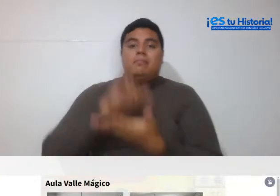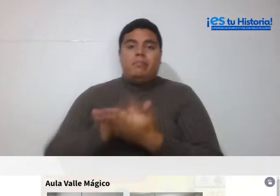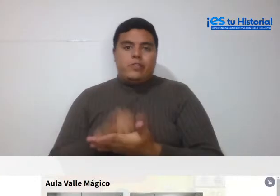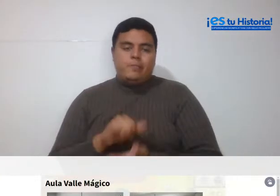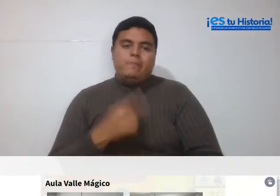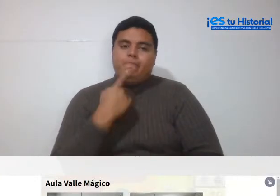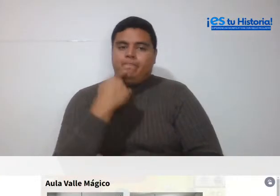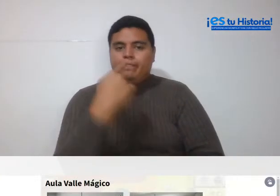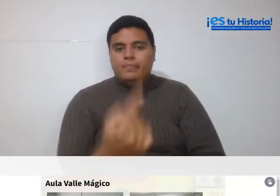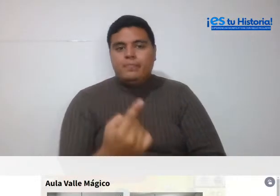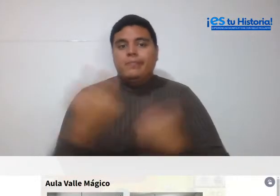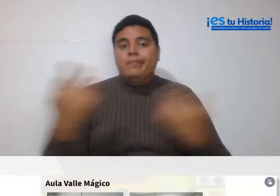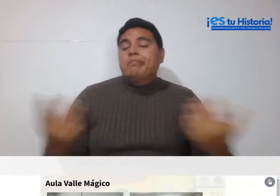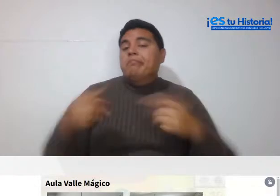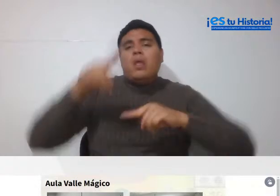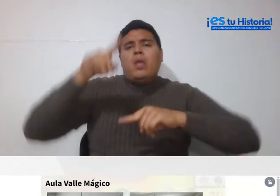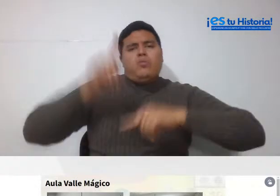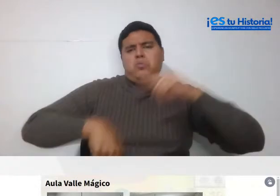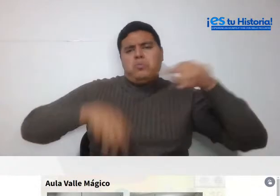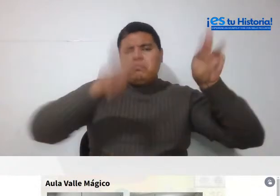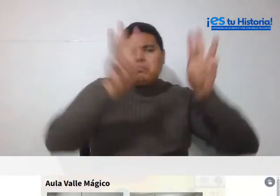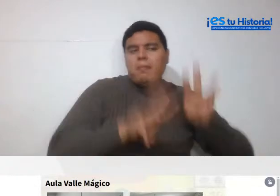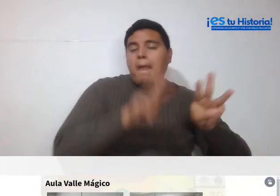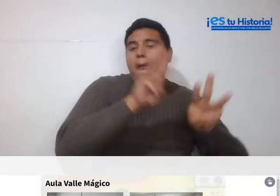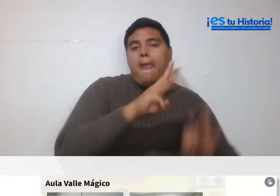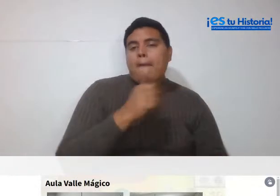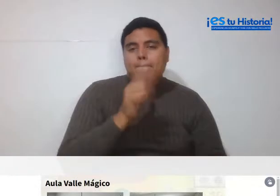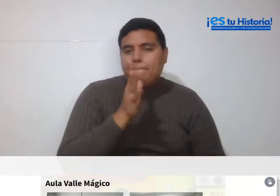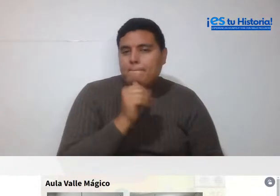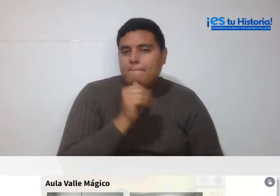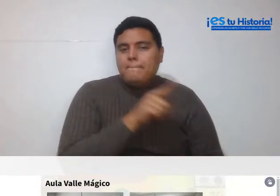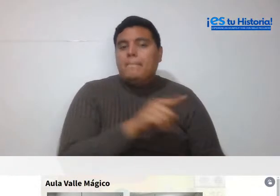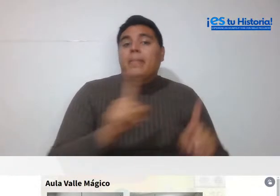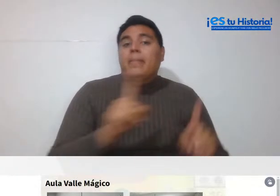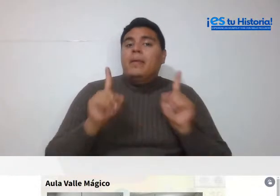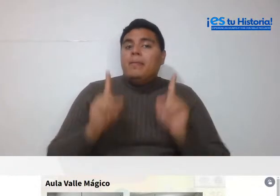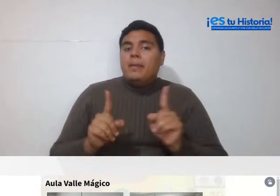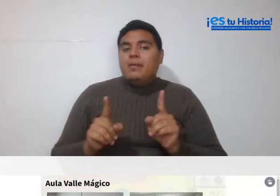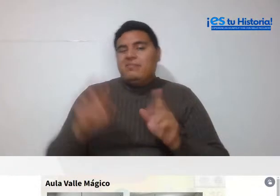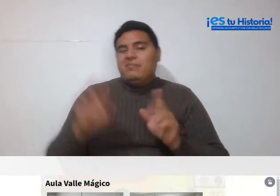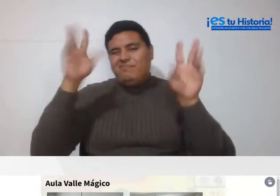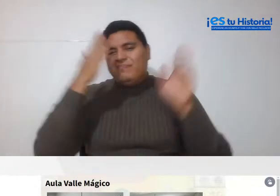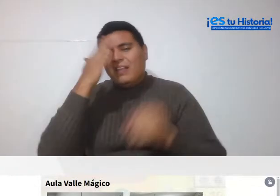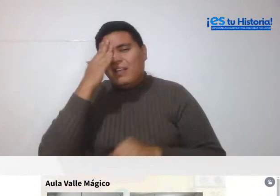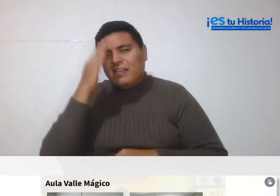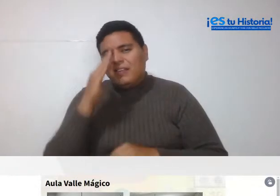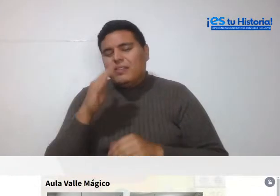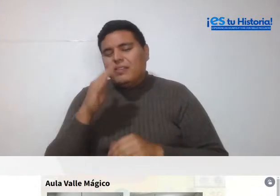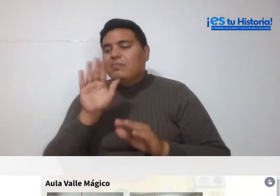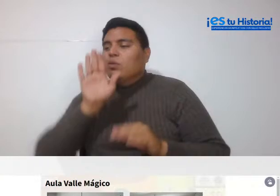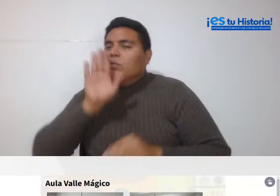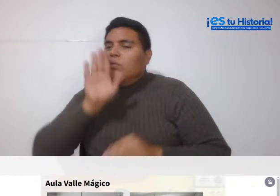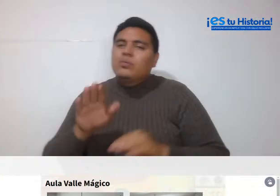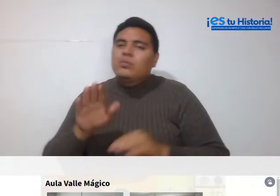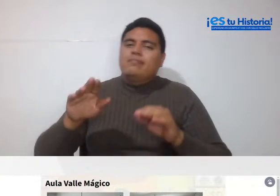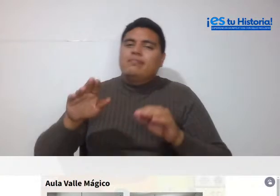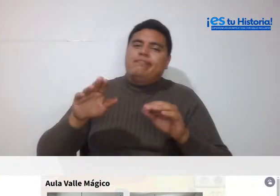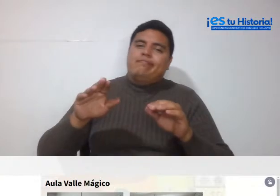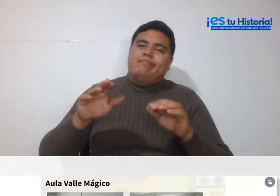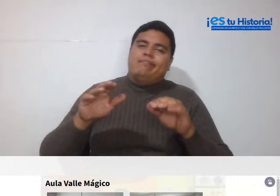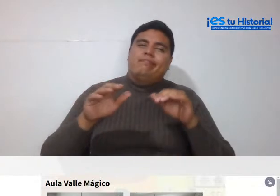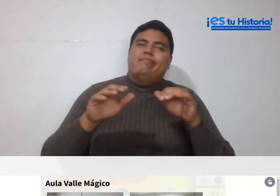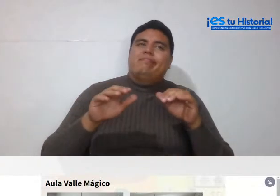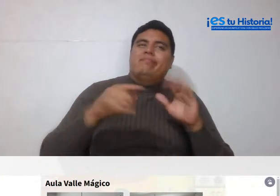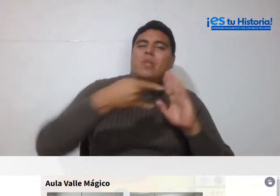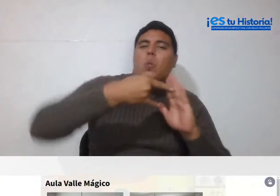acceder a internet, digamos, para tener las versiones que están en línea, pero sí